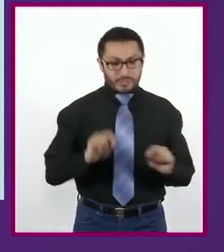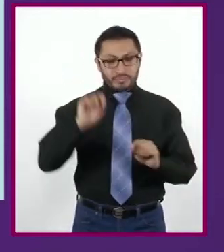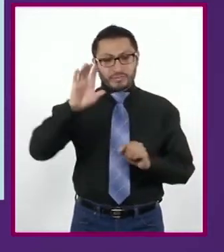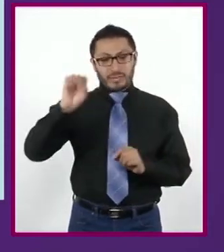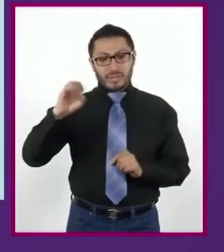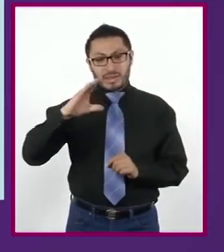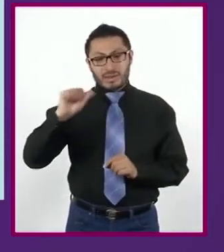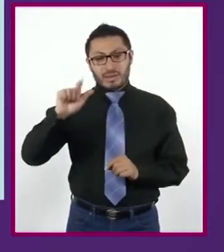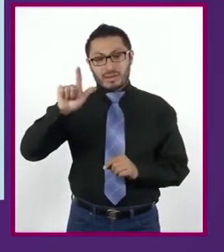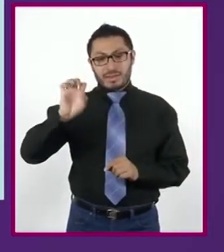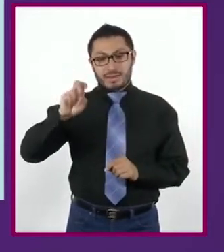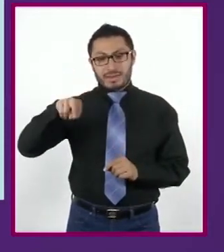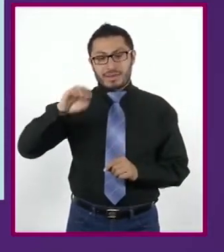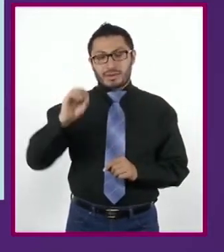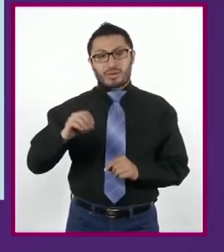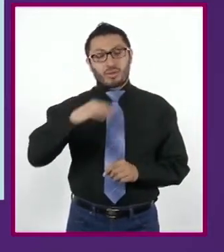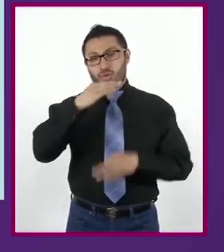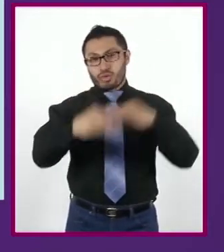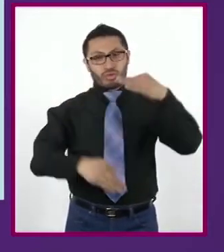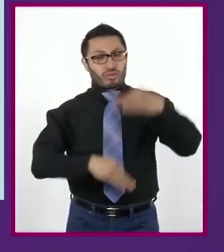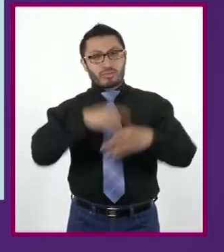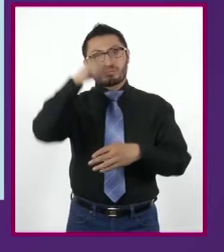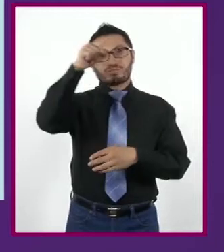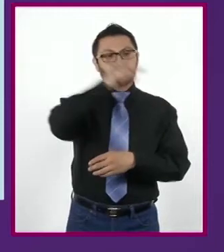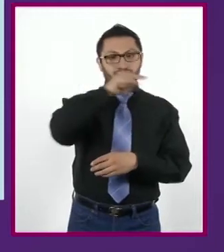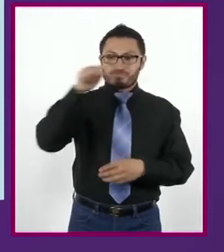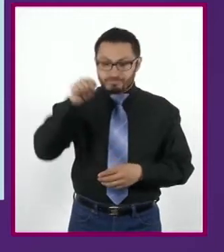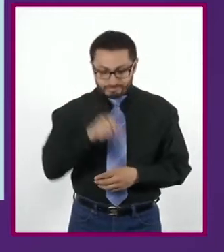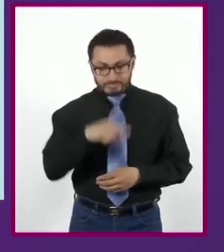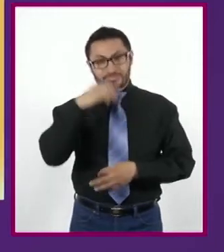Escaleno, todos sus lados son diferentes.